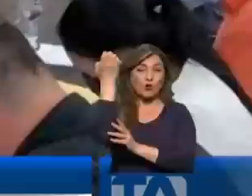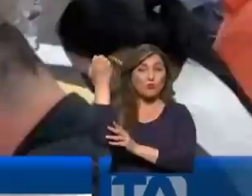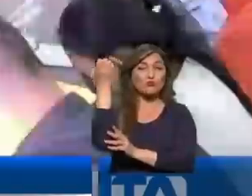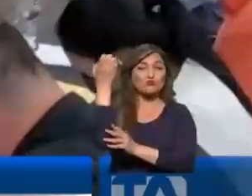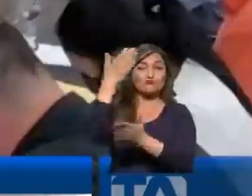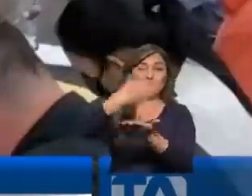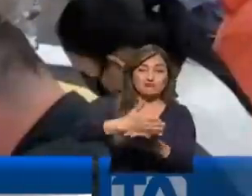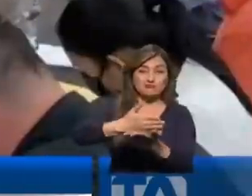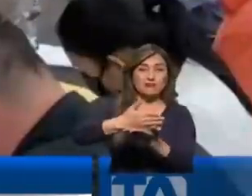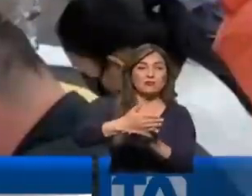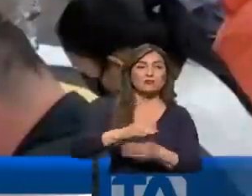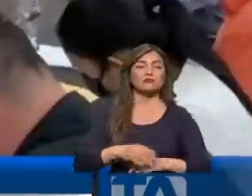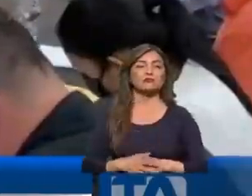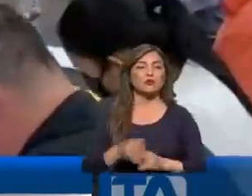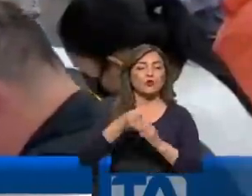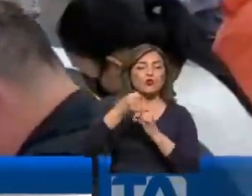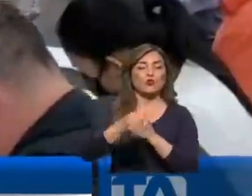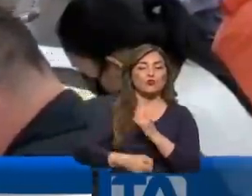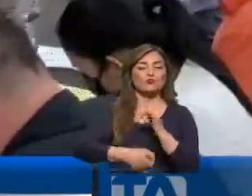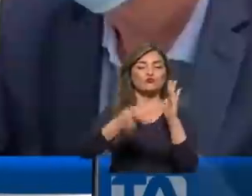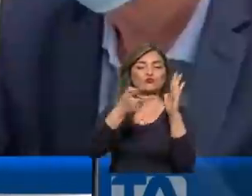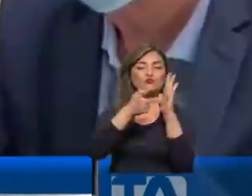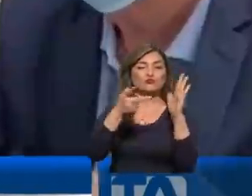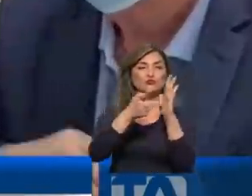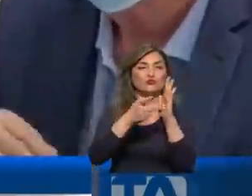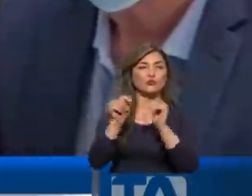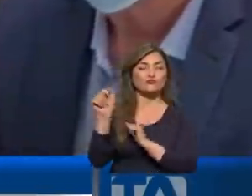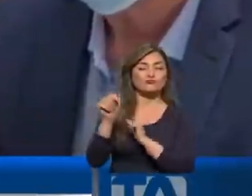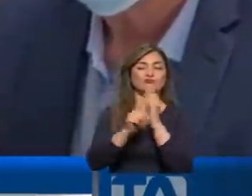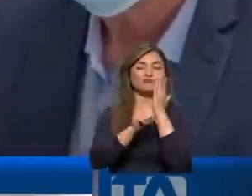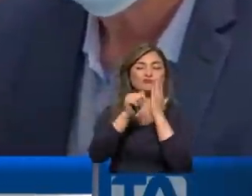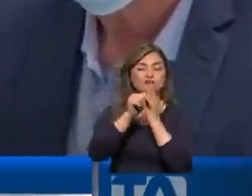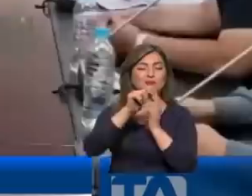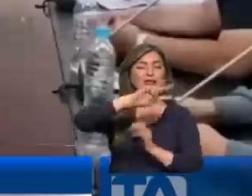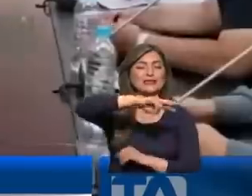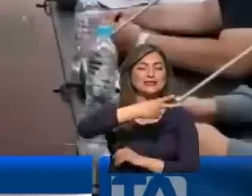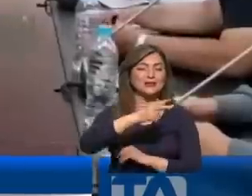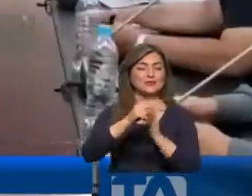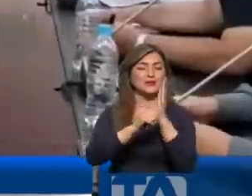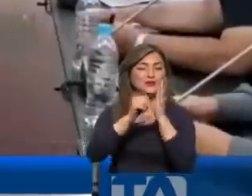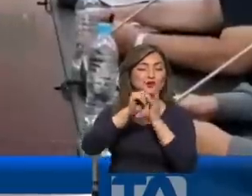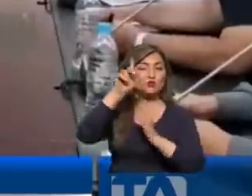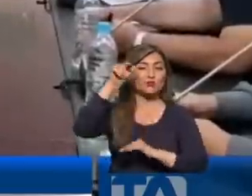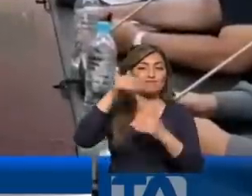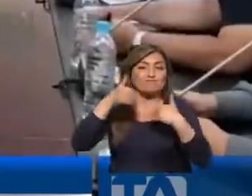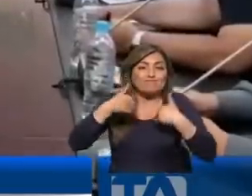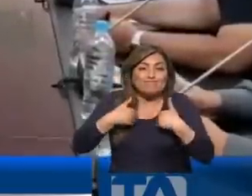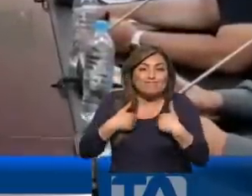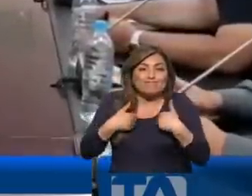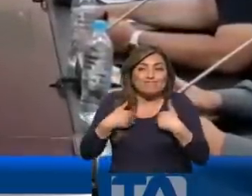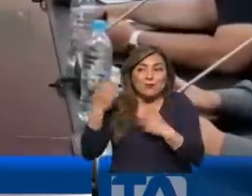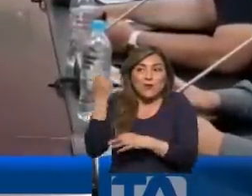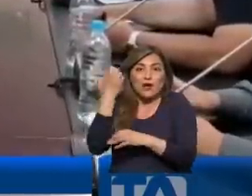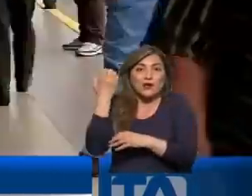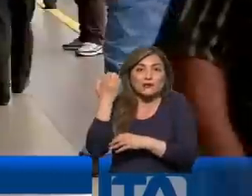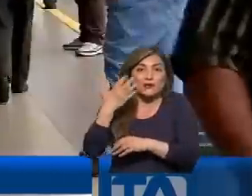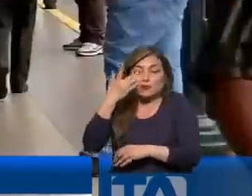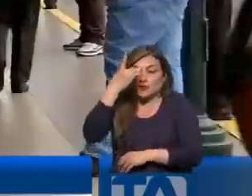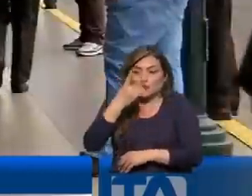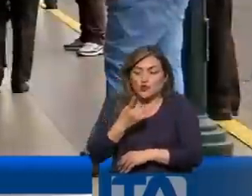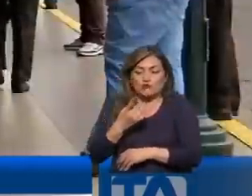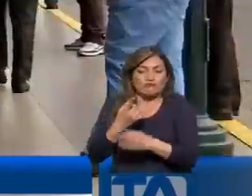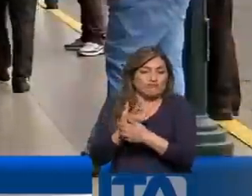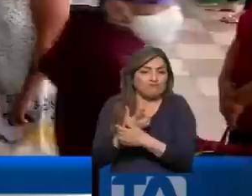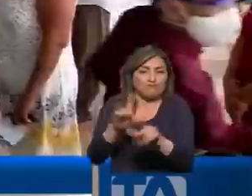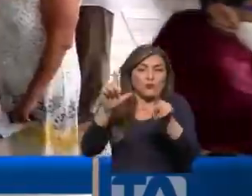Oro. En este último punto, el viceministro de gobierno, Homero Castañer, recordó que no es su competencia levantar el estado de excepción, pero